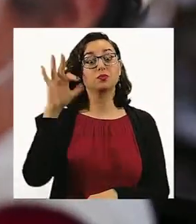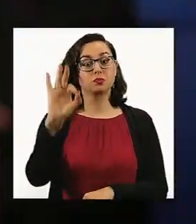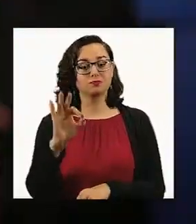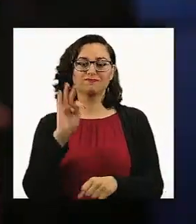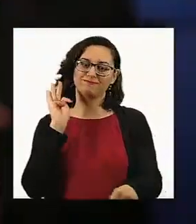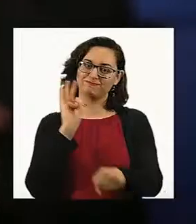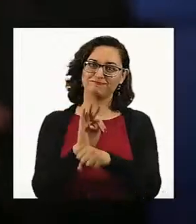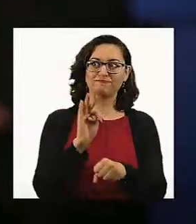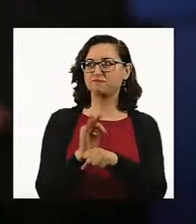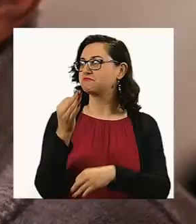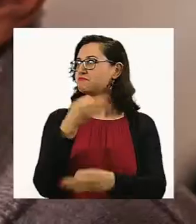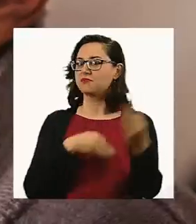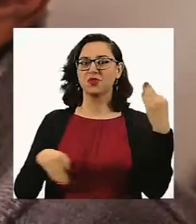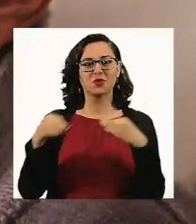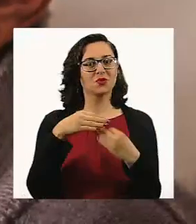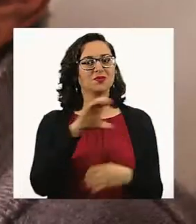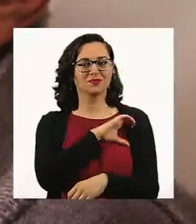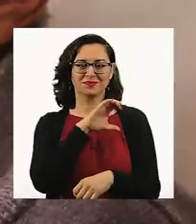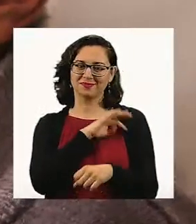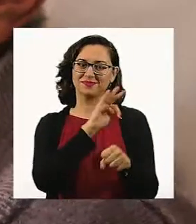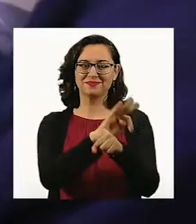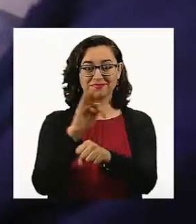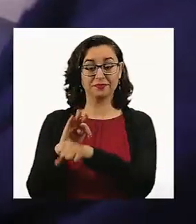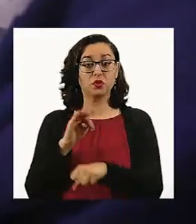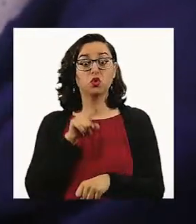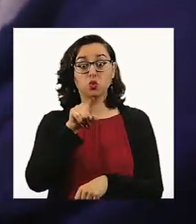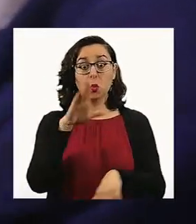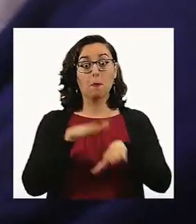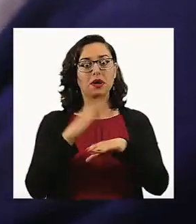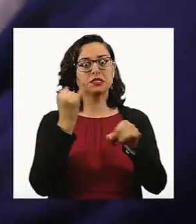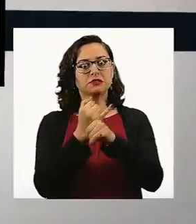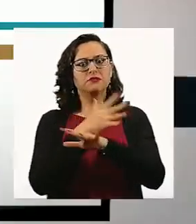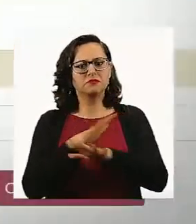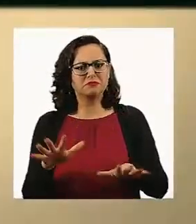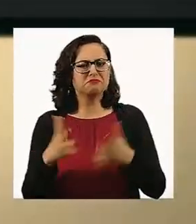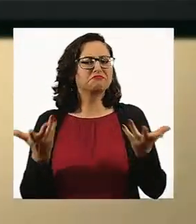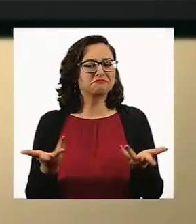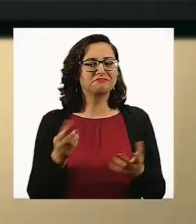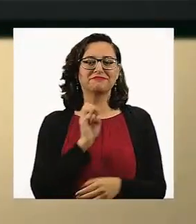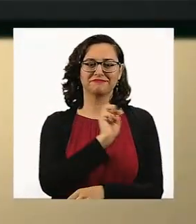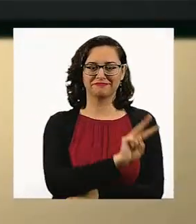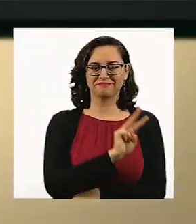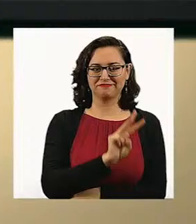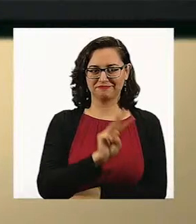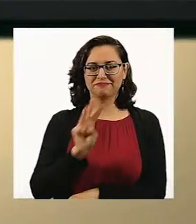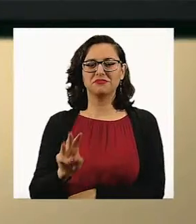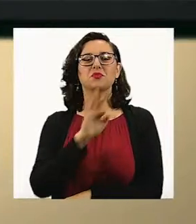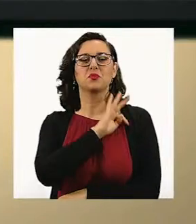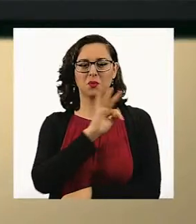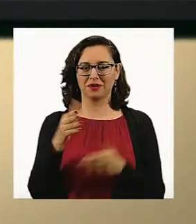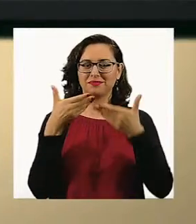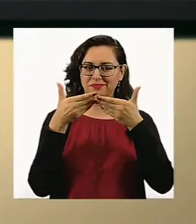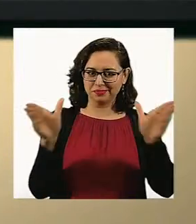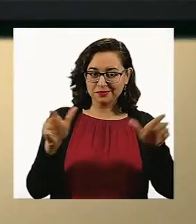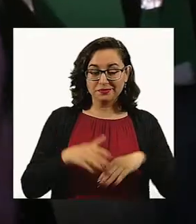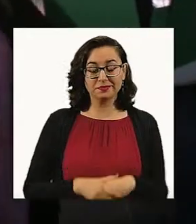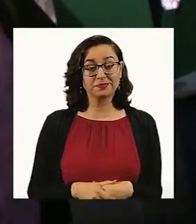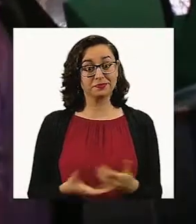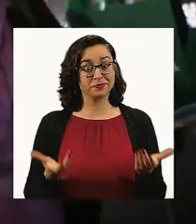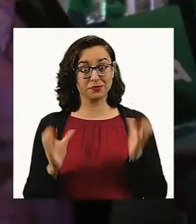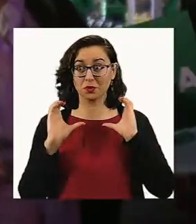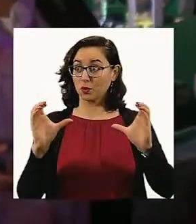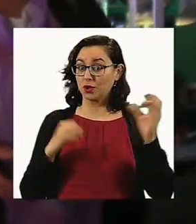voluntaria. Te protege y protege a quienes queremos. Si quieres más información, visita mivacuna.salud.gov.mx